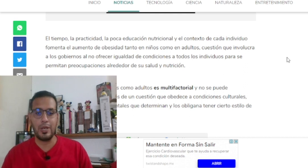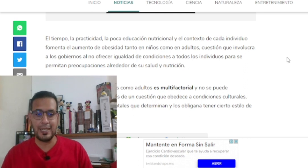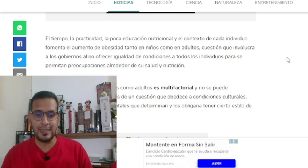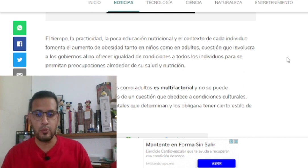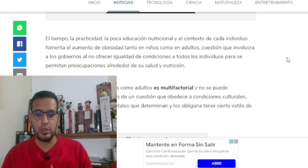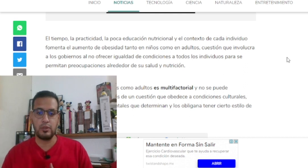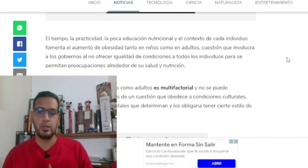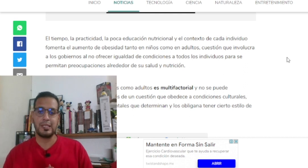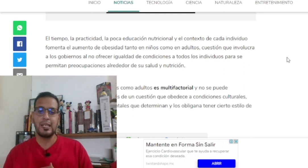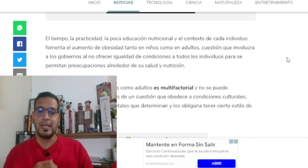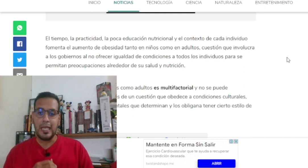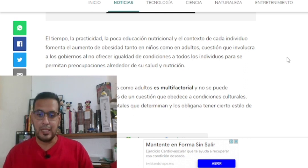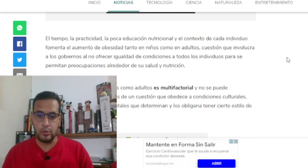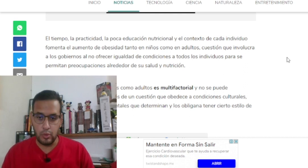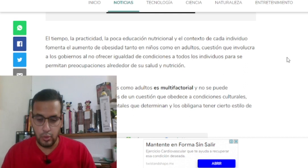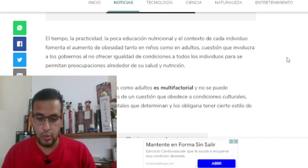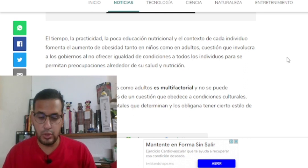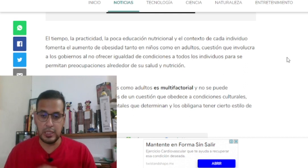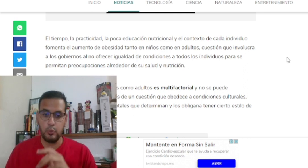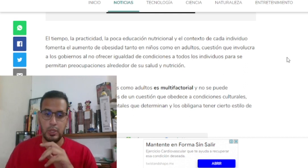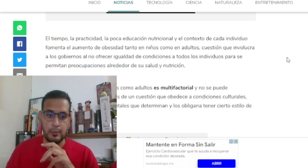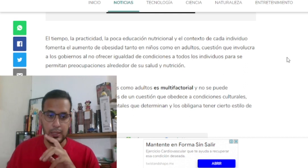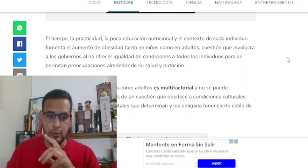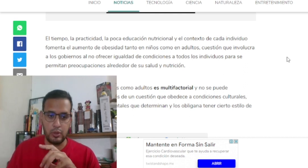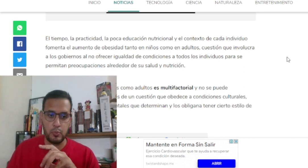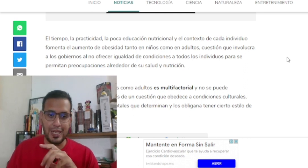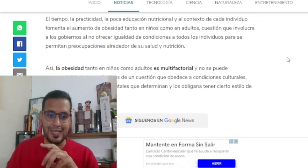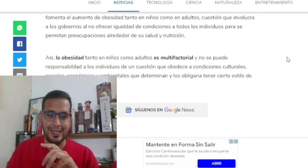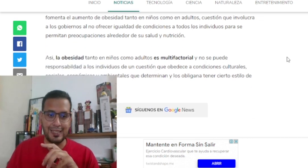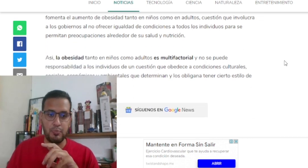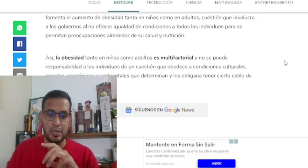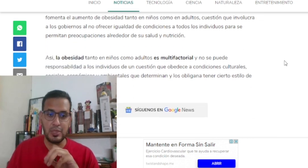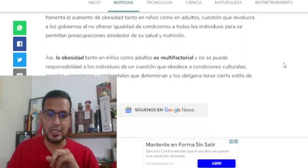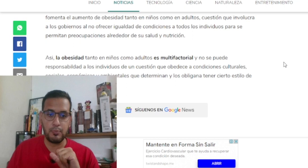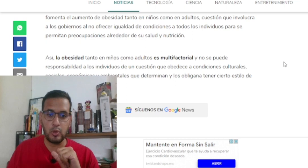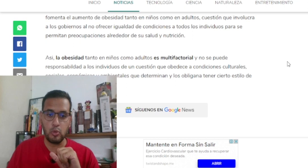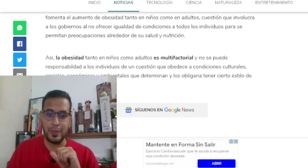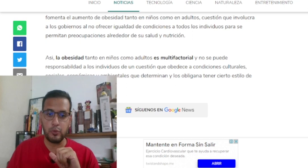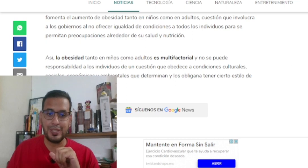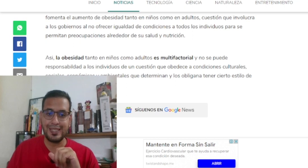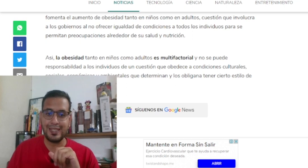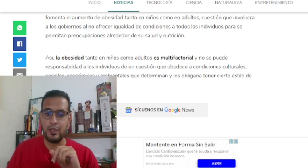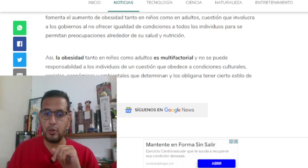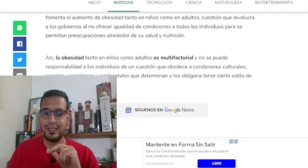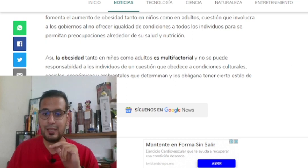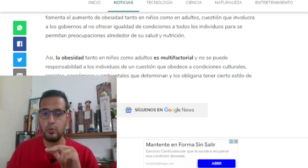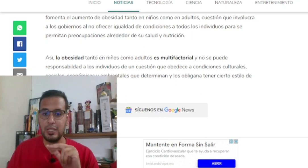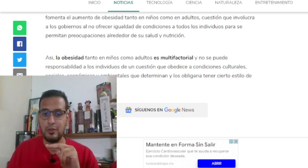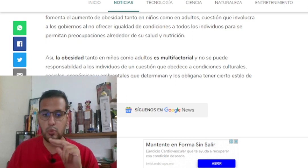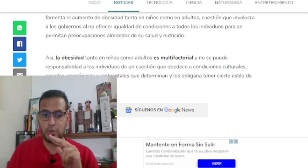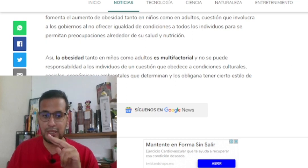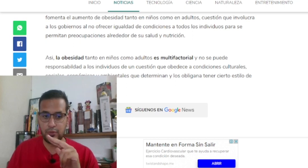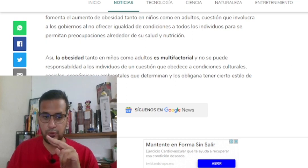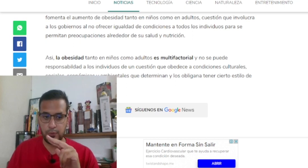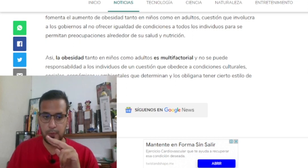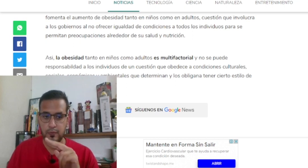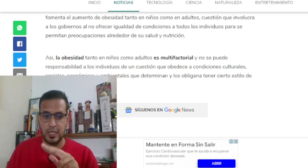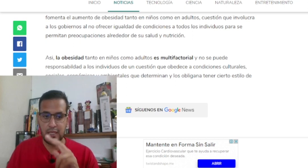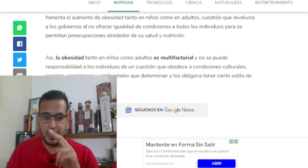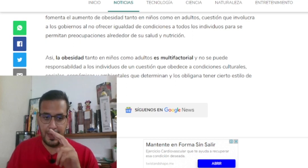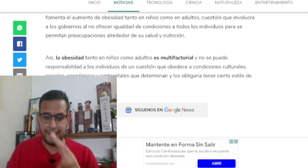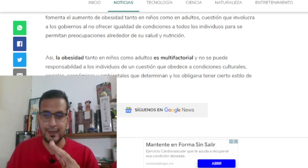ofrecer igualdad de condiciones a todos los individuos para que se permitan preocupaciones alrededor de salud y